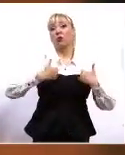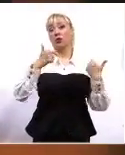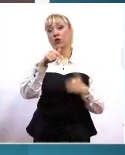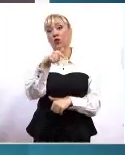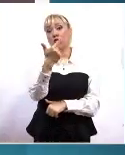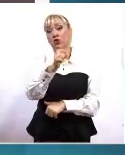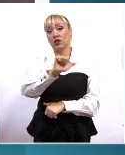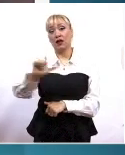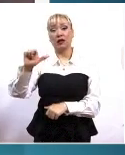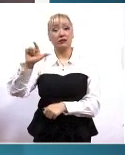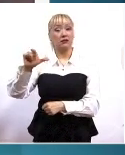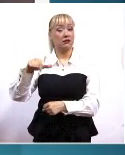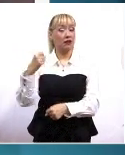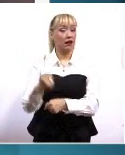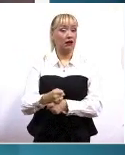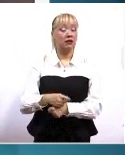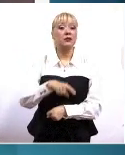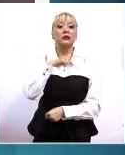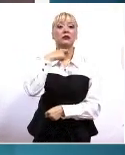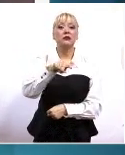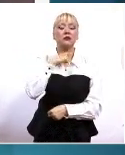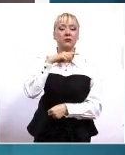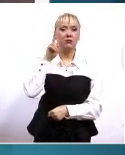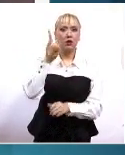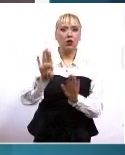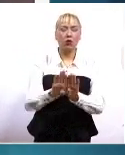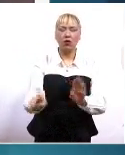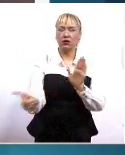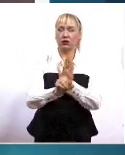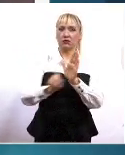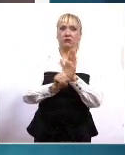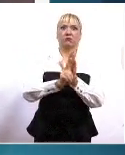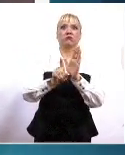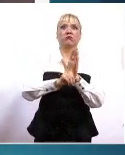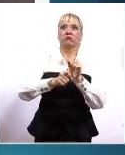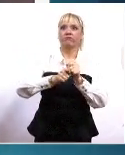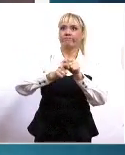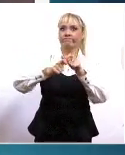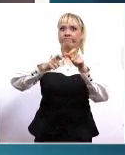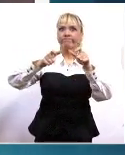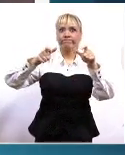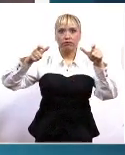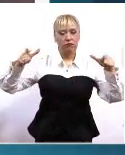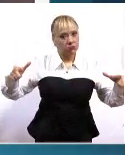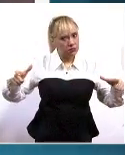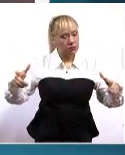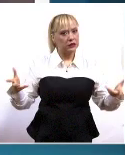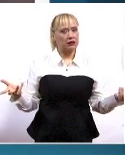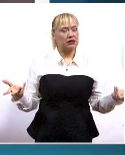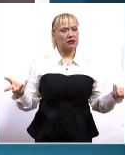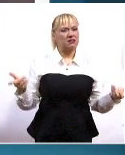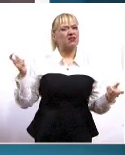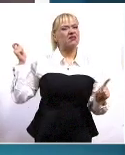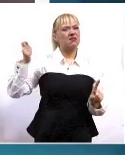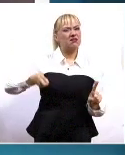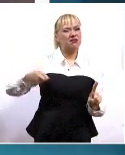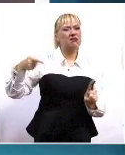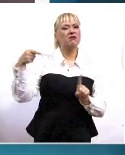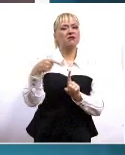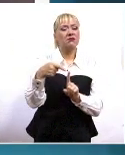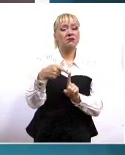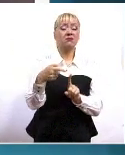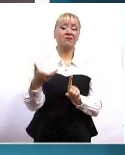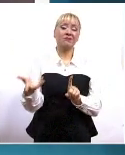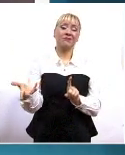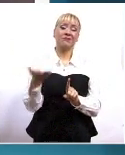adolescentes. Un punto de alarma que ha incidido enormemente en el aumento de este delito se refleja